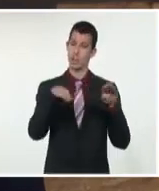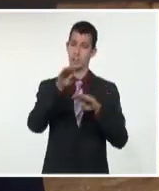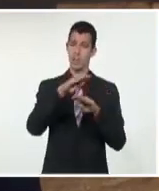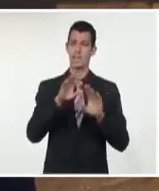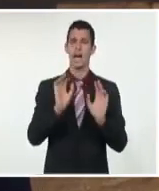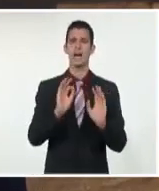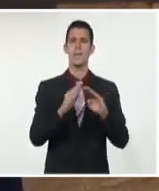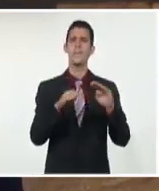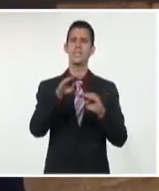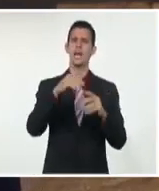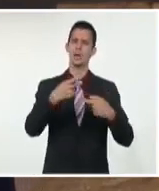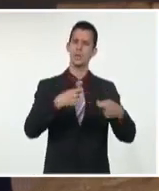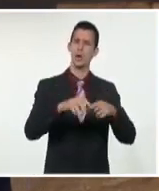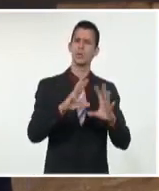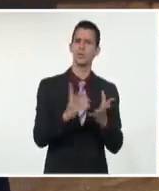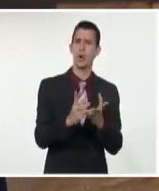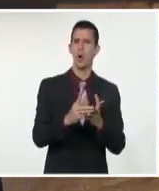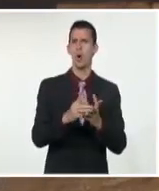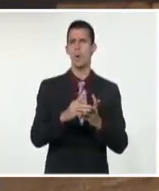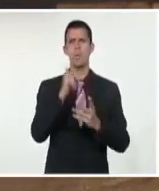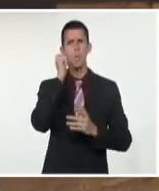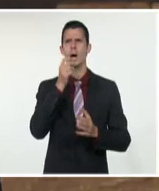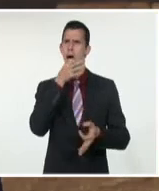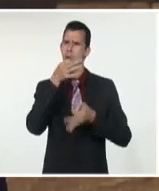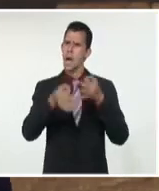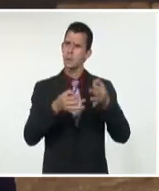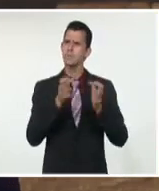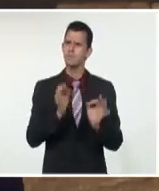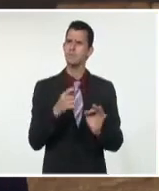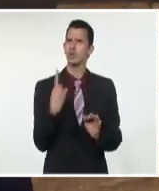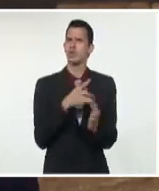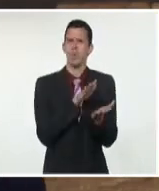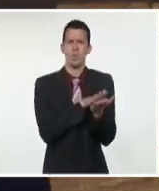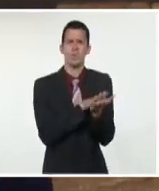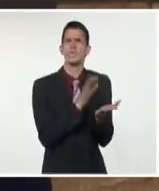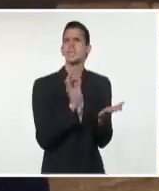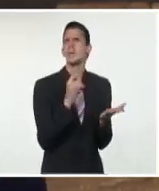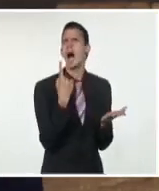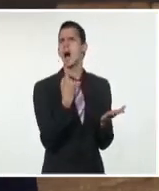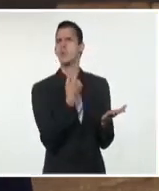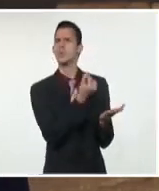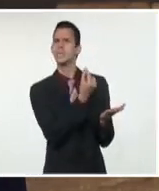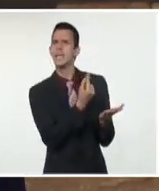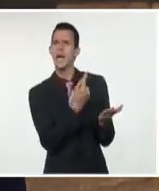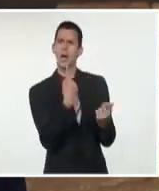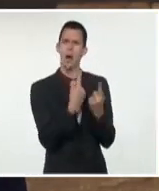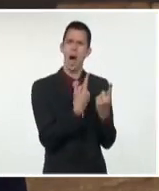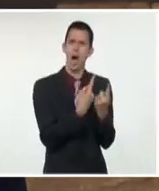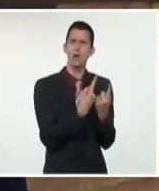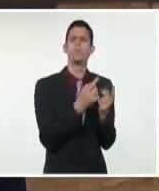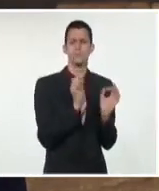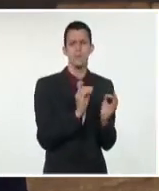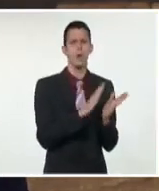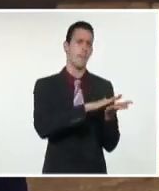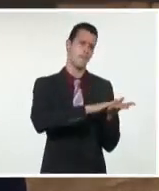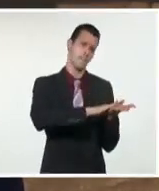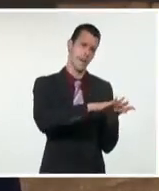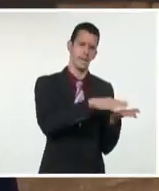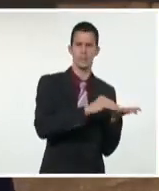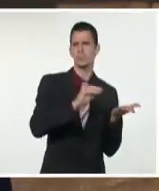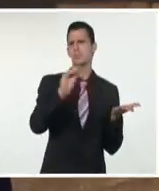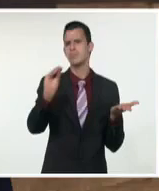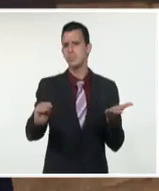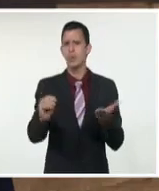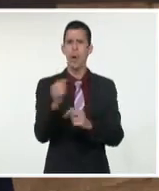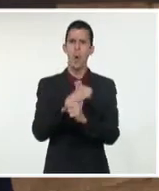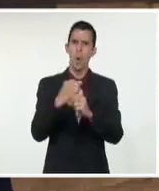destinos específicos, como es para desastres naturales y donativos, accedió a este préstamo con la condición